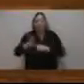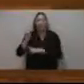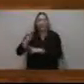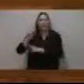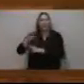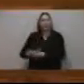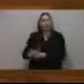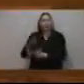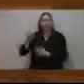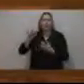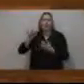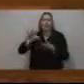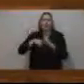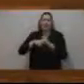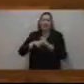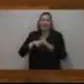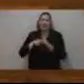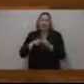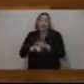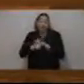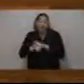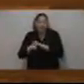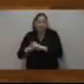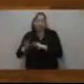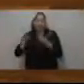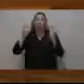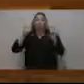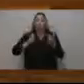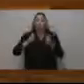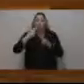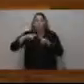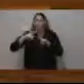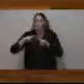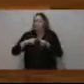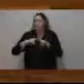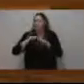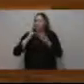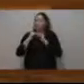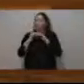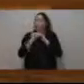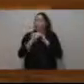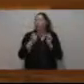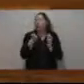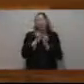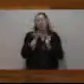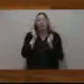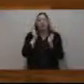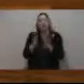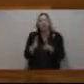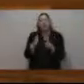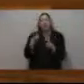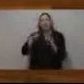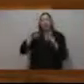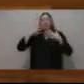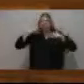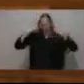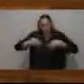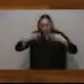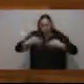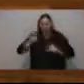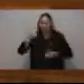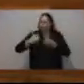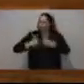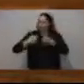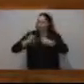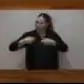clave. Los objetivos de una política energética sostenible han de ser garantizar la seguridad en su suministro, la competitividad de los